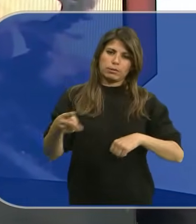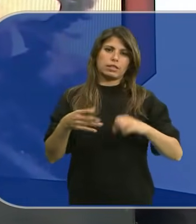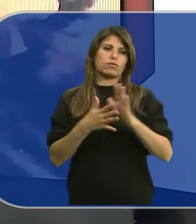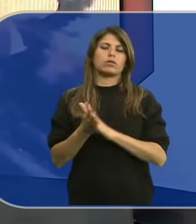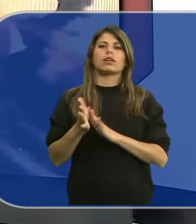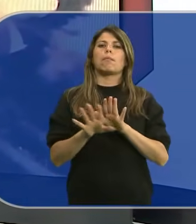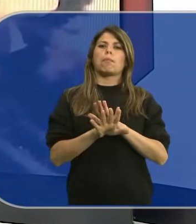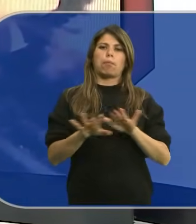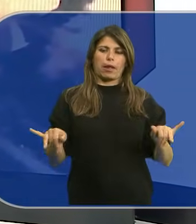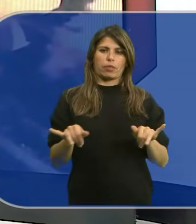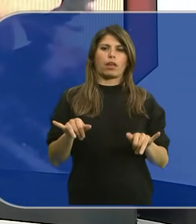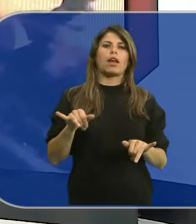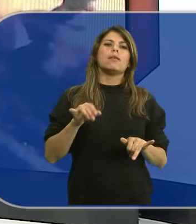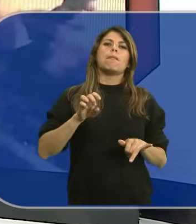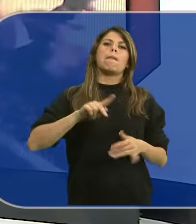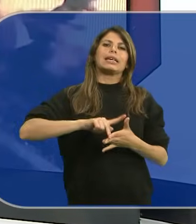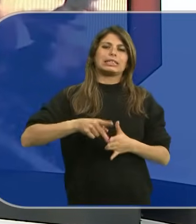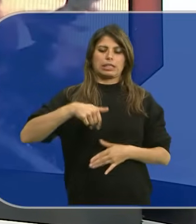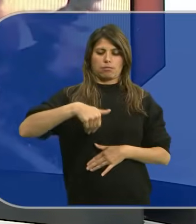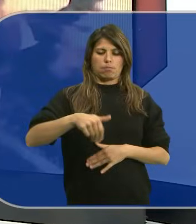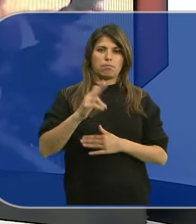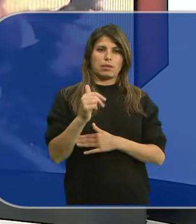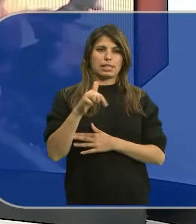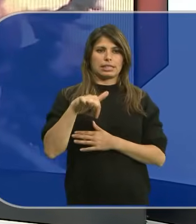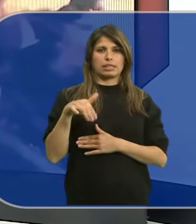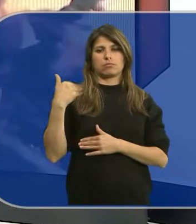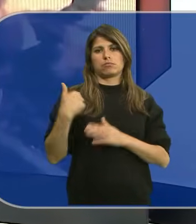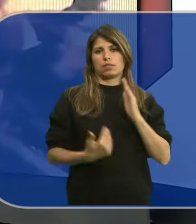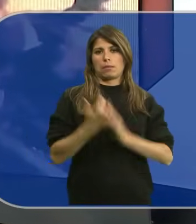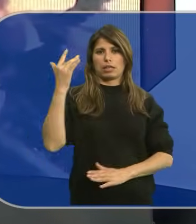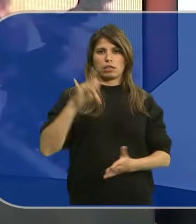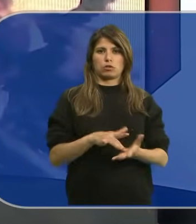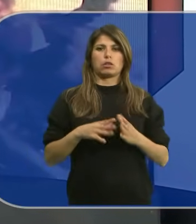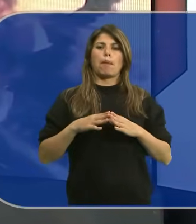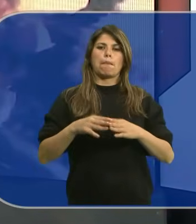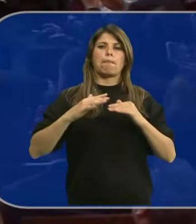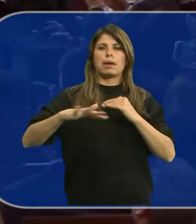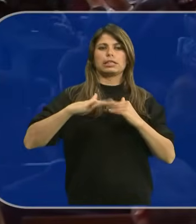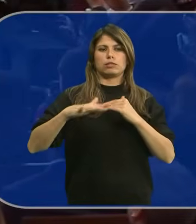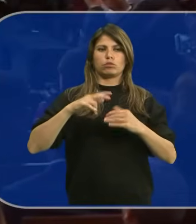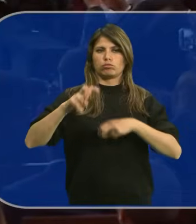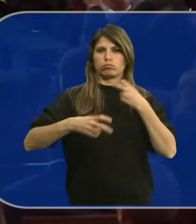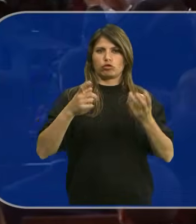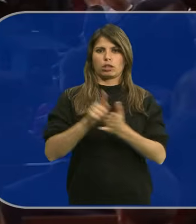en Pakistán desde este viernes. Esta mañana se ha reanudado el tráfico marítimo por el estrecho de Hormuz.